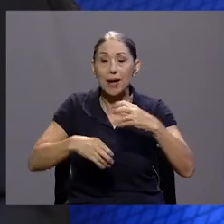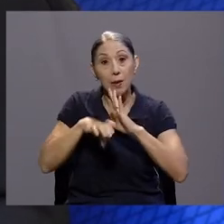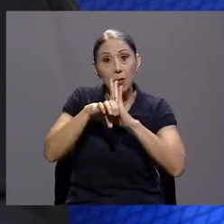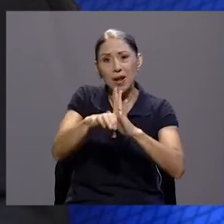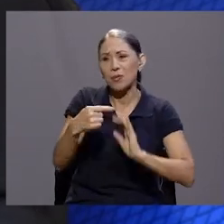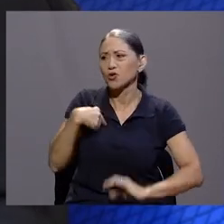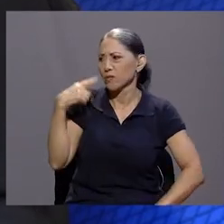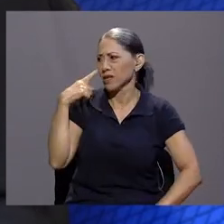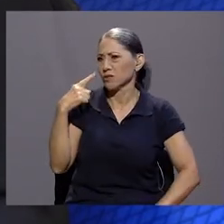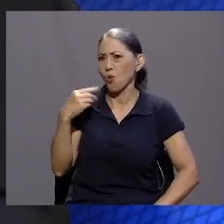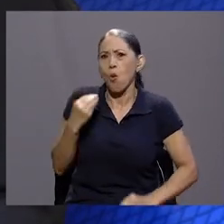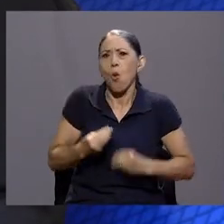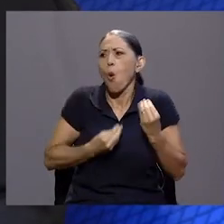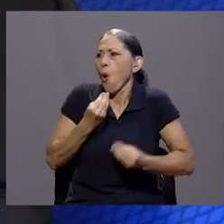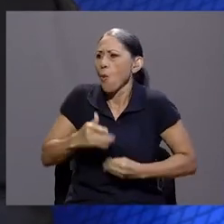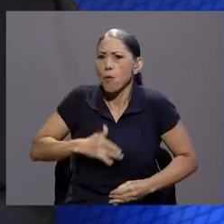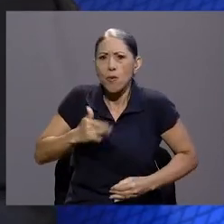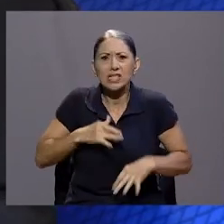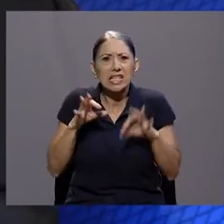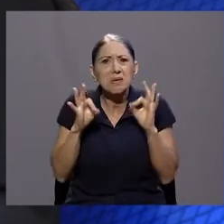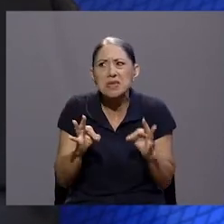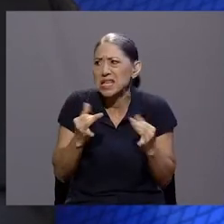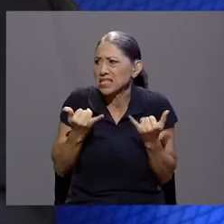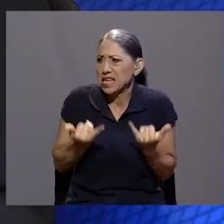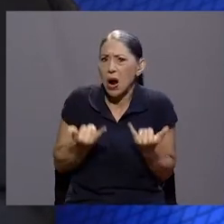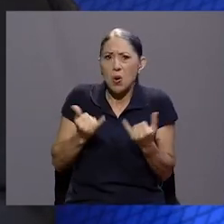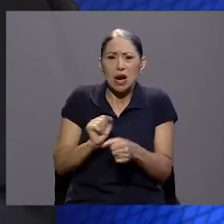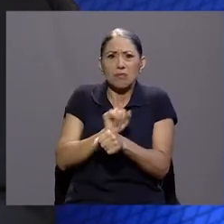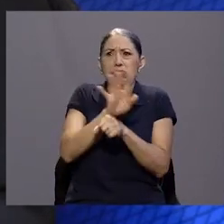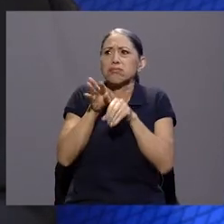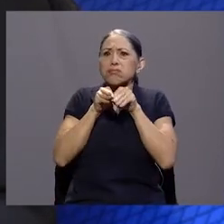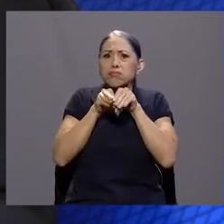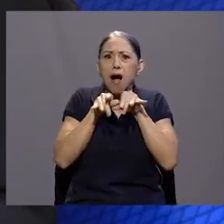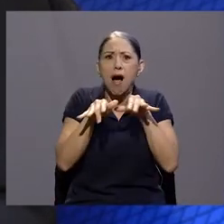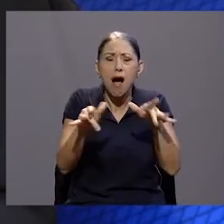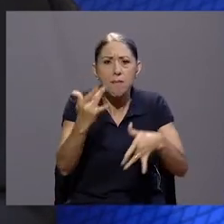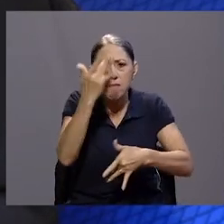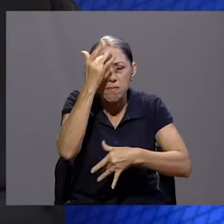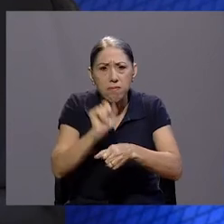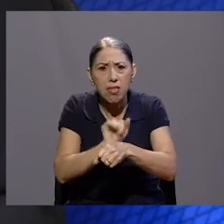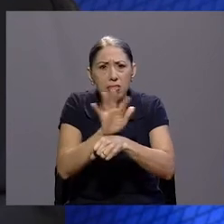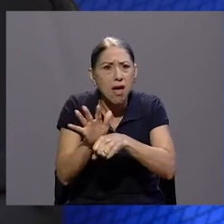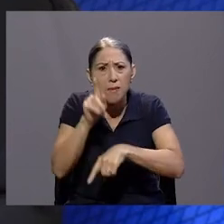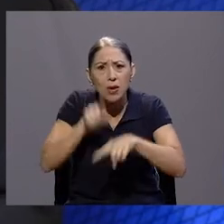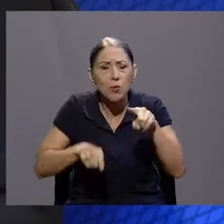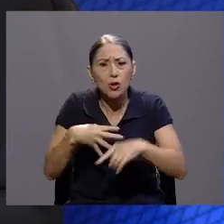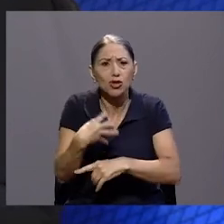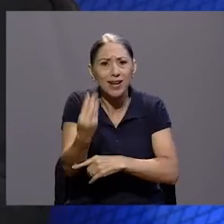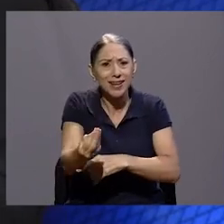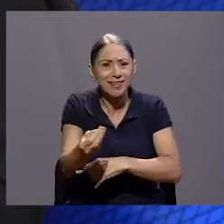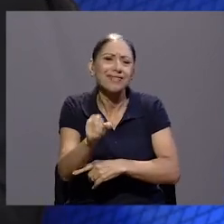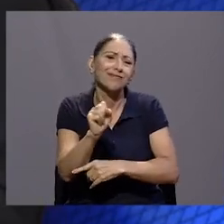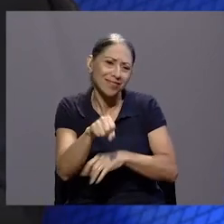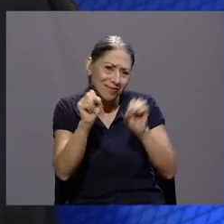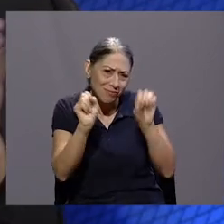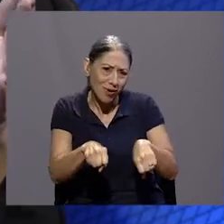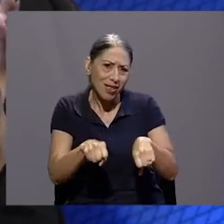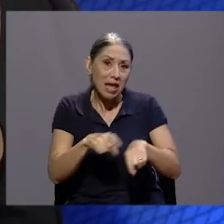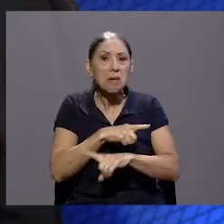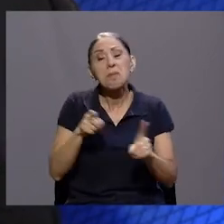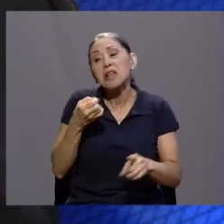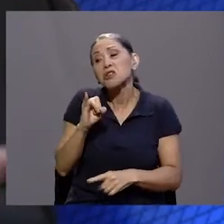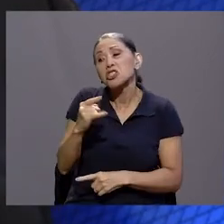bien si estoy en pandemia como me voy a sentir bien si estoy que no puedo salir no sé hay maneras pero cuando yo normalizó esto que todos los días simplemente